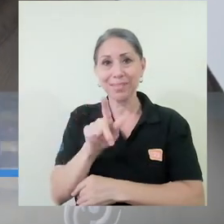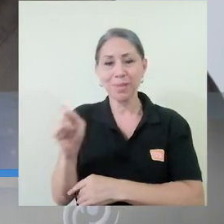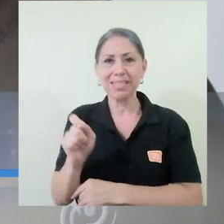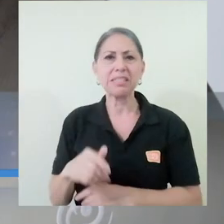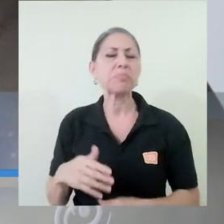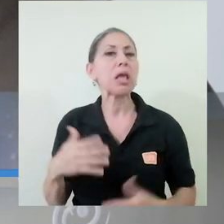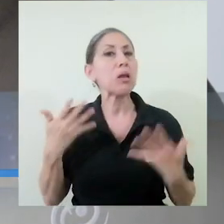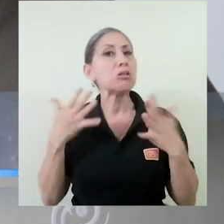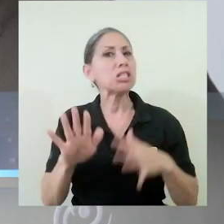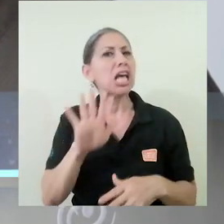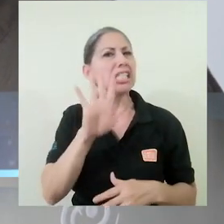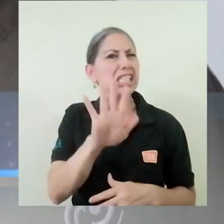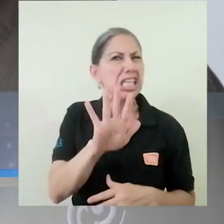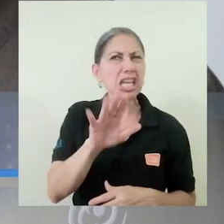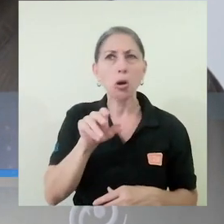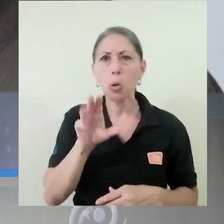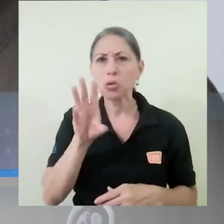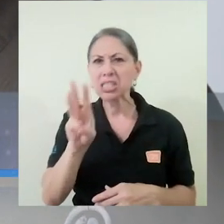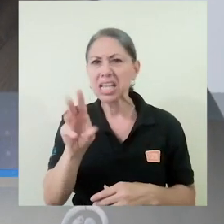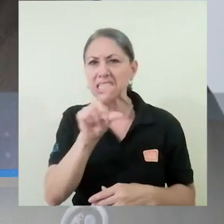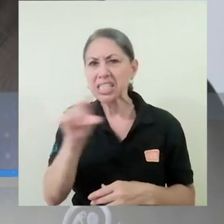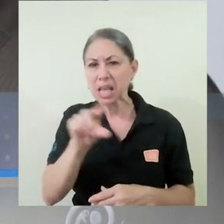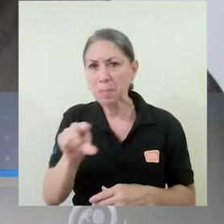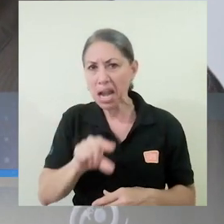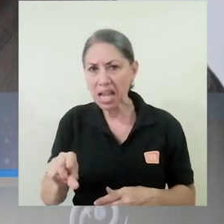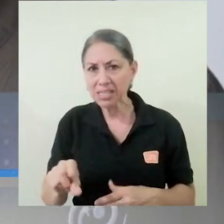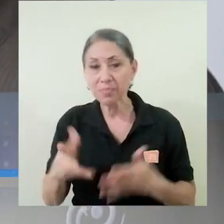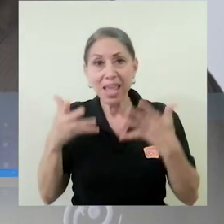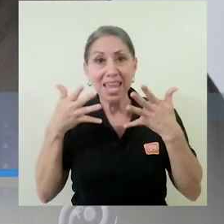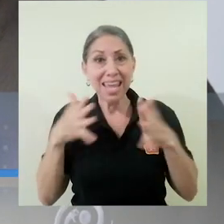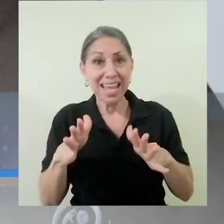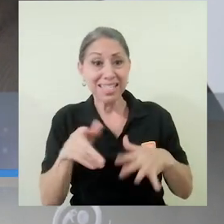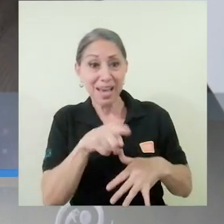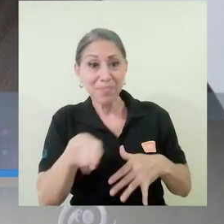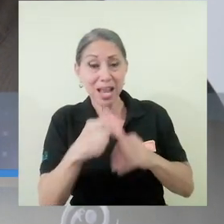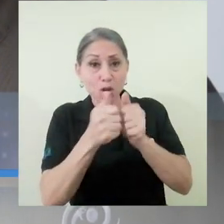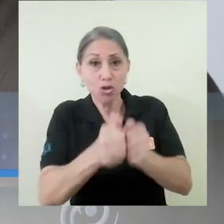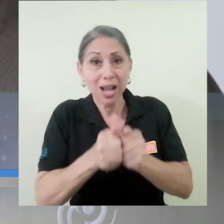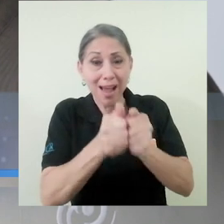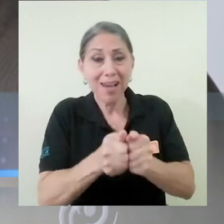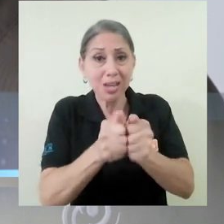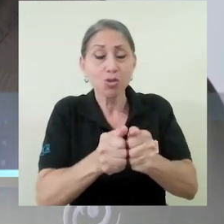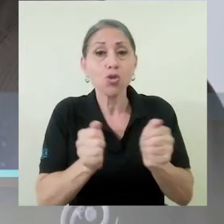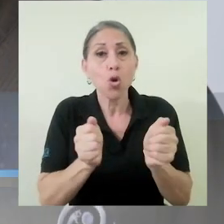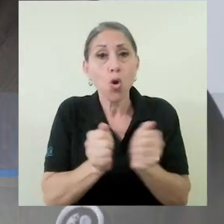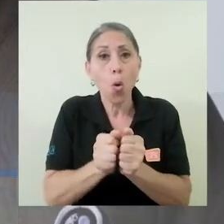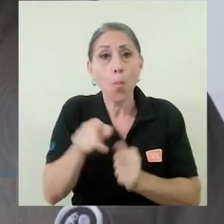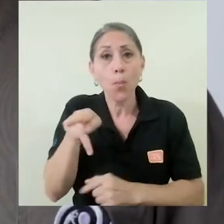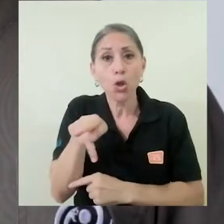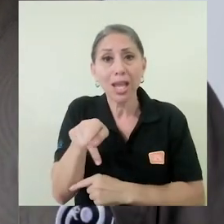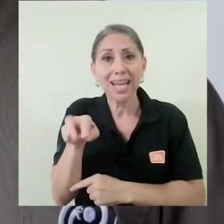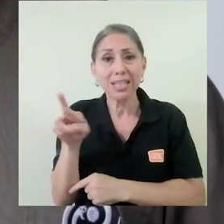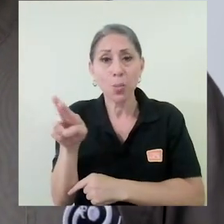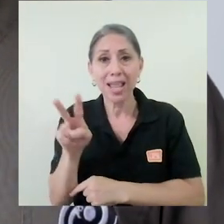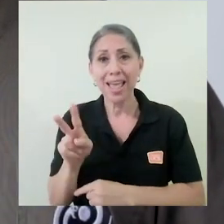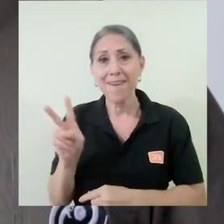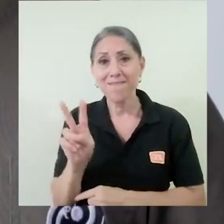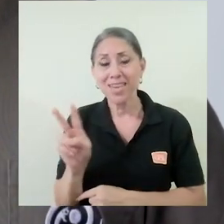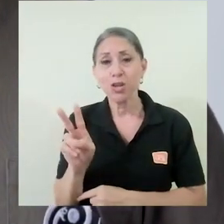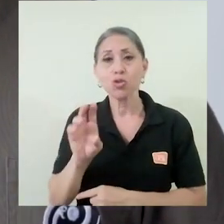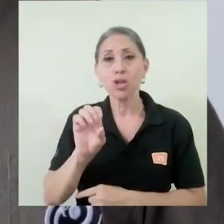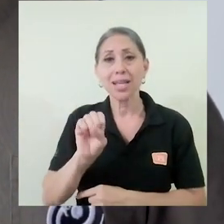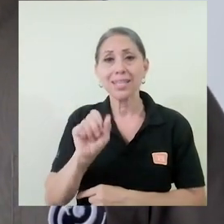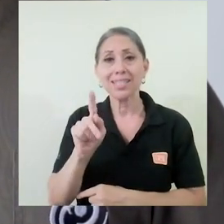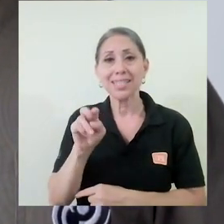semanas aproximadamente de esquema inicial con el que inmunizamos a los caballos con proteínas recombinantes del virus